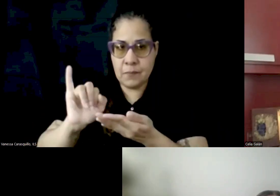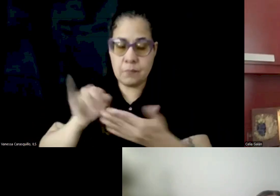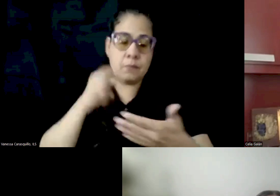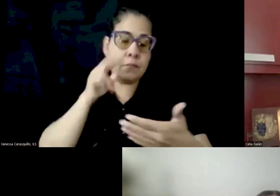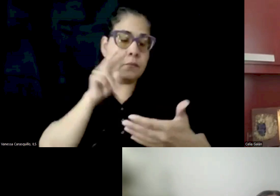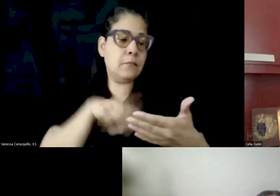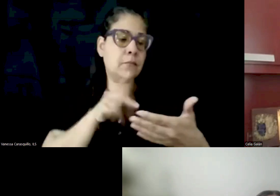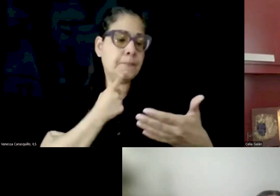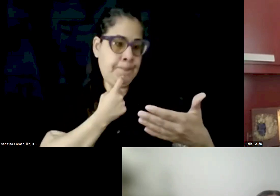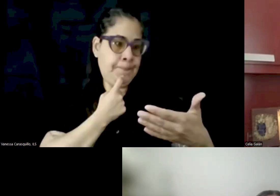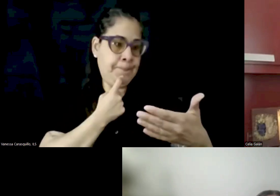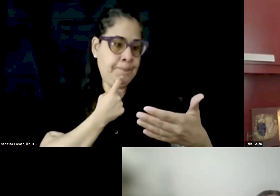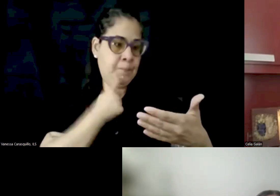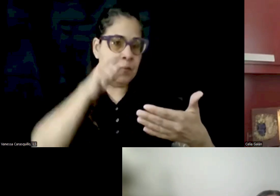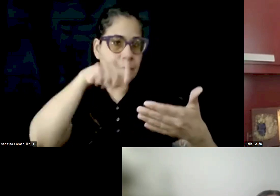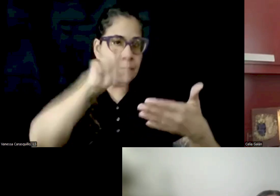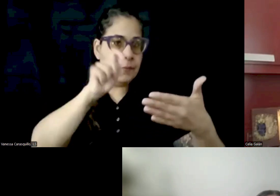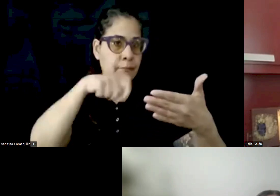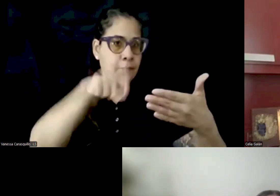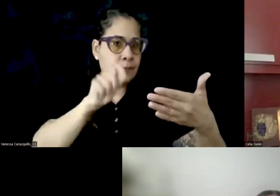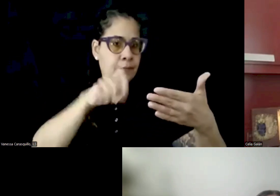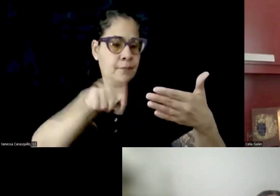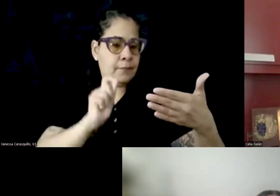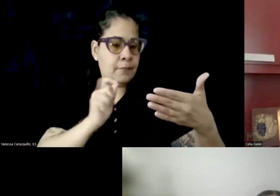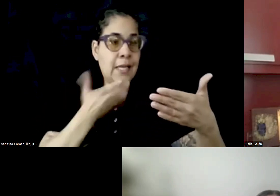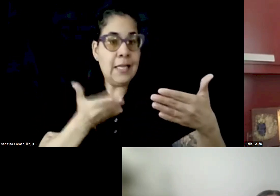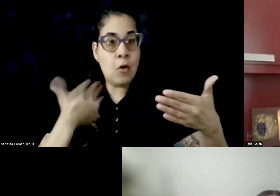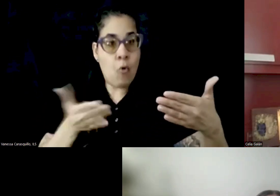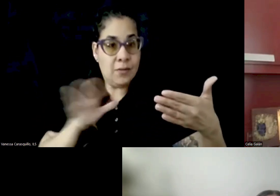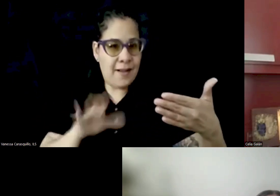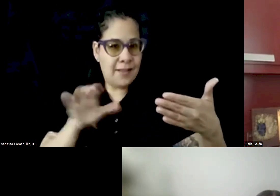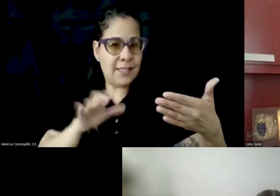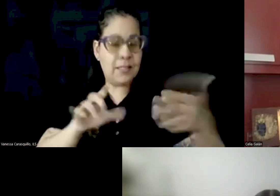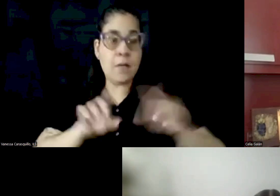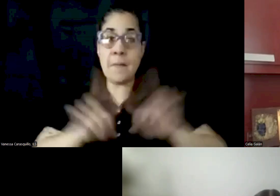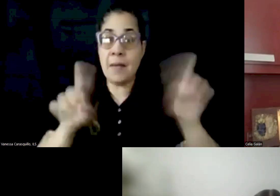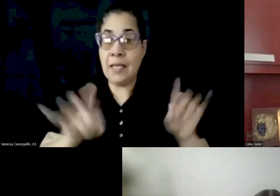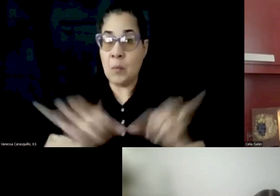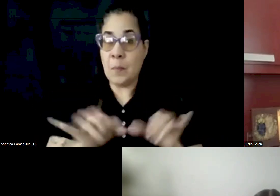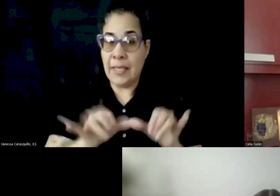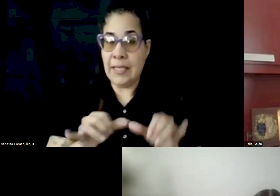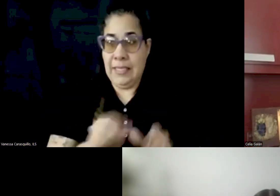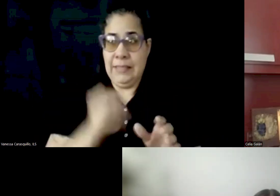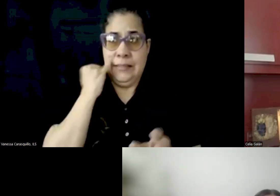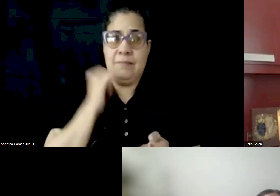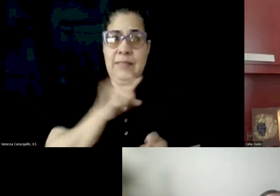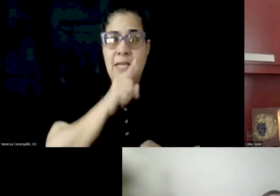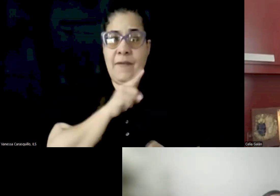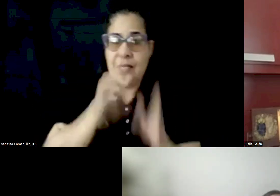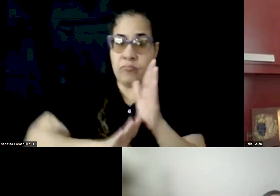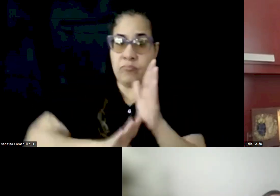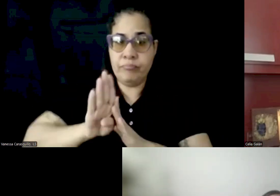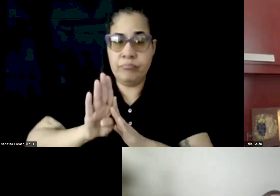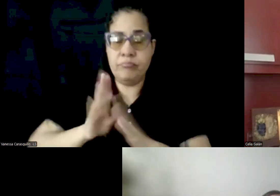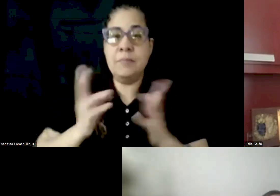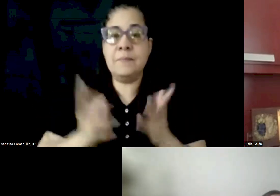checklist de cosas que se están haciendo, pero es difícil poder medir si verdaderamente ha habido un progreso en alguna cosa. Algunos